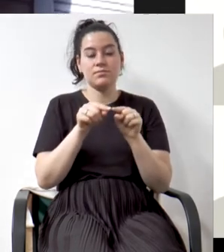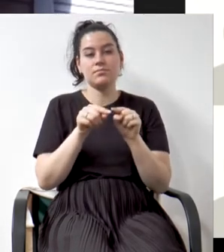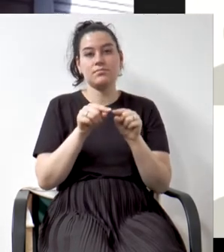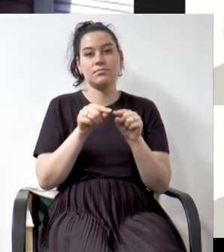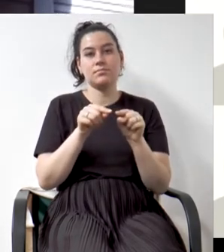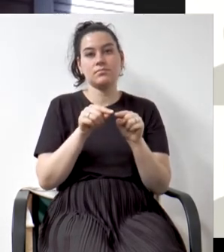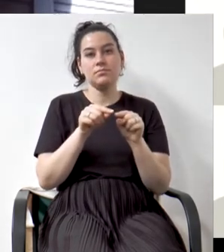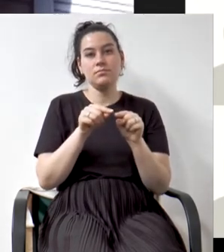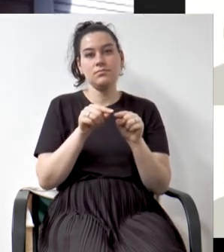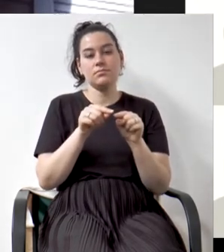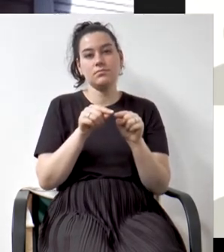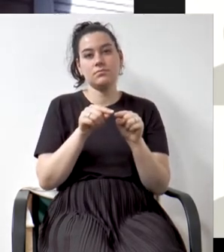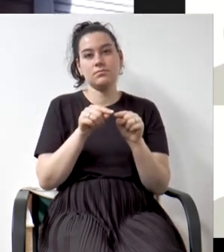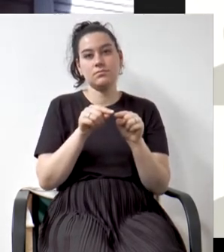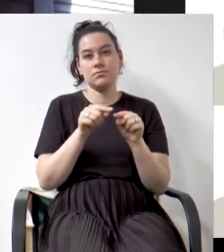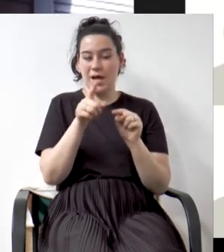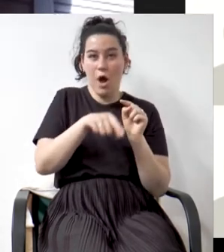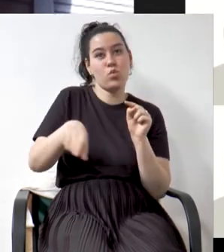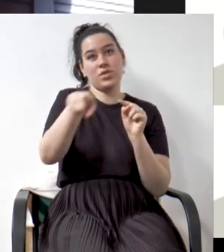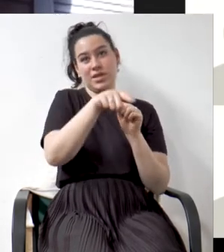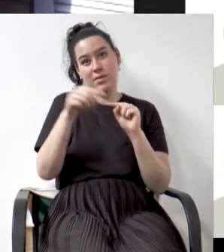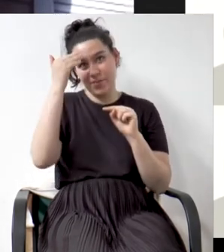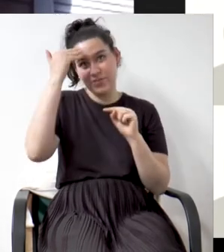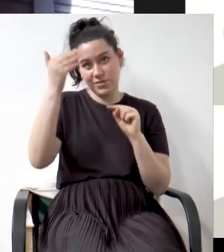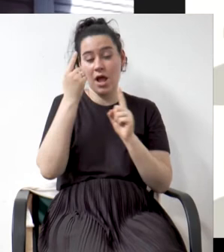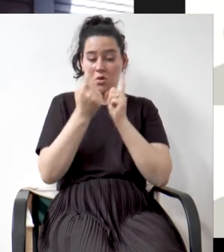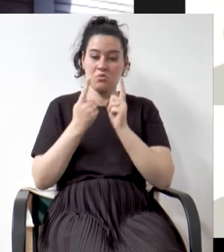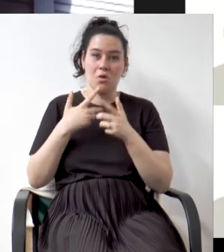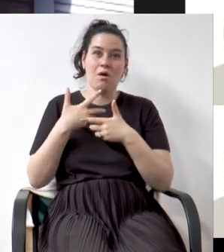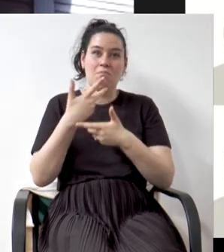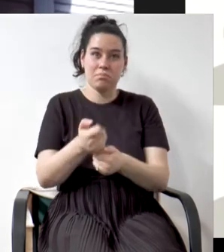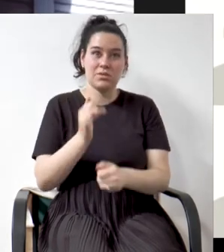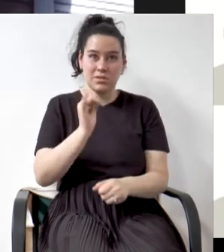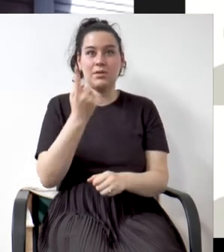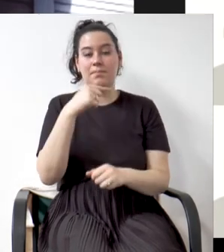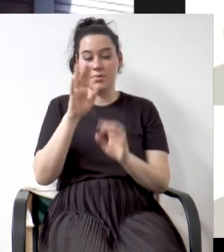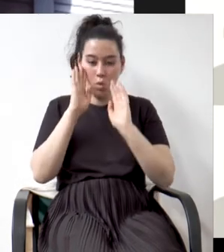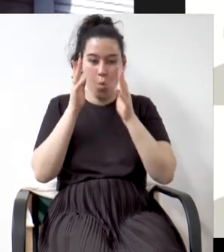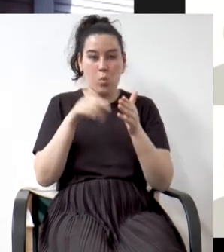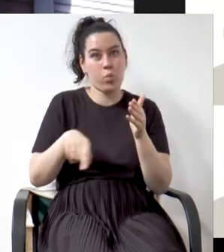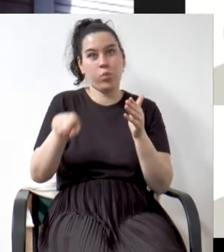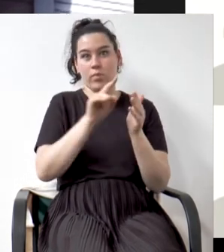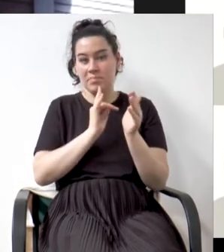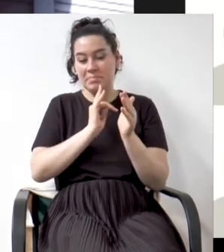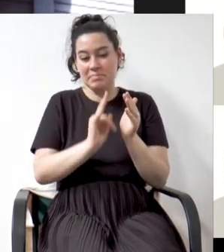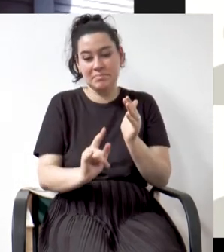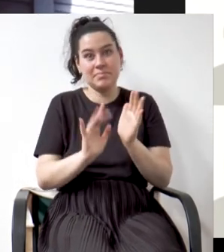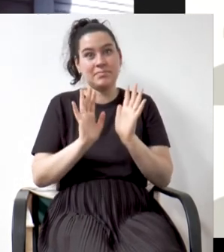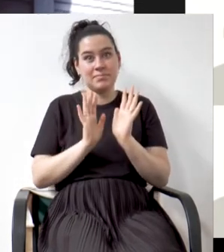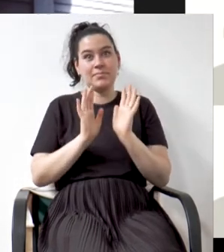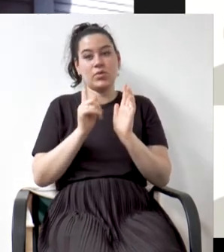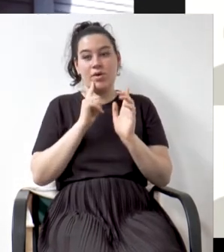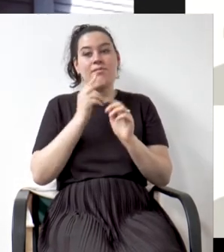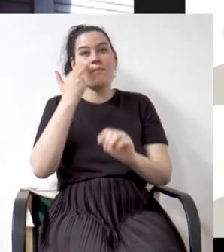poner un sobre todo para ustedes, uno puede acompañarlo, pero el centro va a estar en ustedes, van a ser el centro